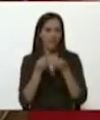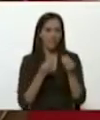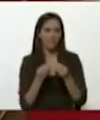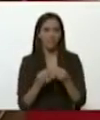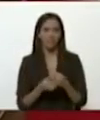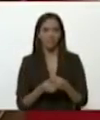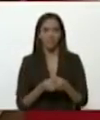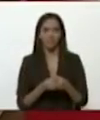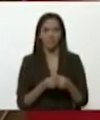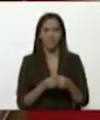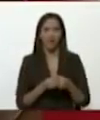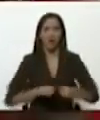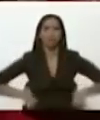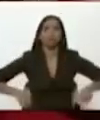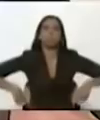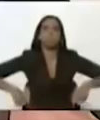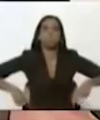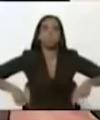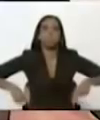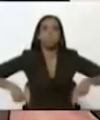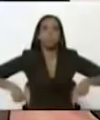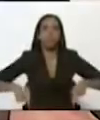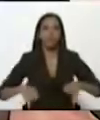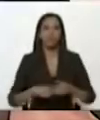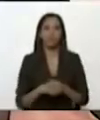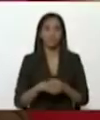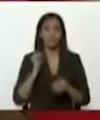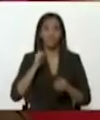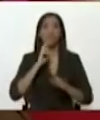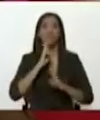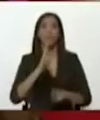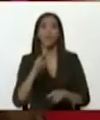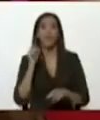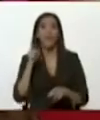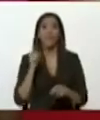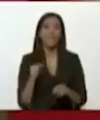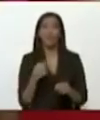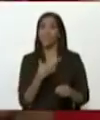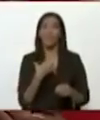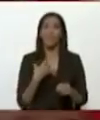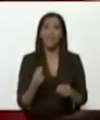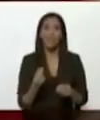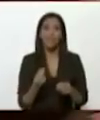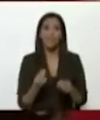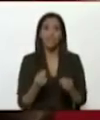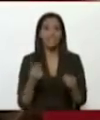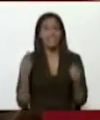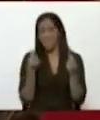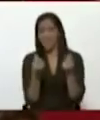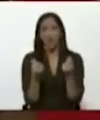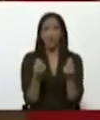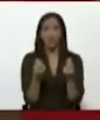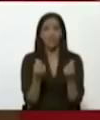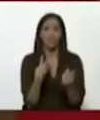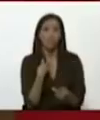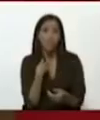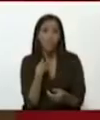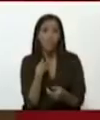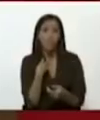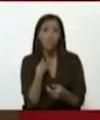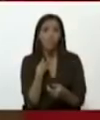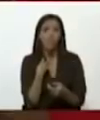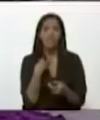Gordo mofletudo. No, pero te respondió. Dijo que él no tiene los recursos económicos que tenemos